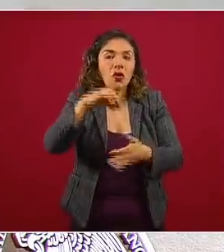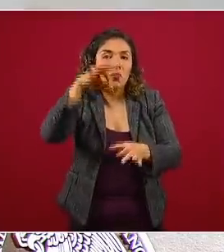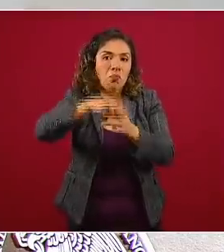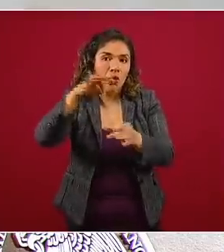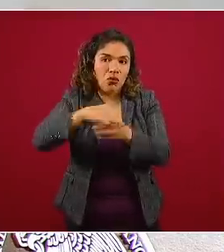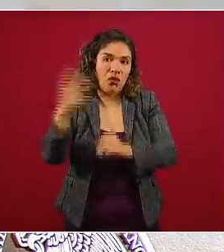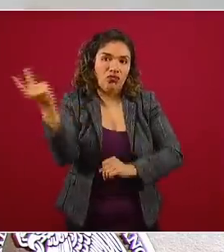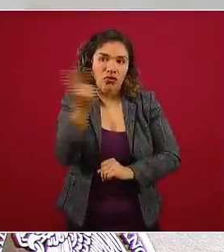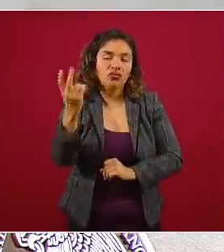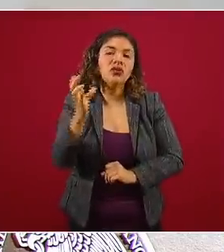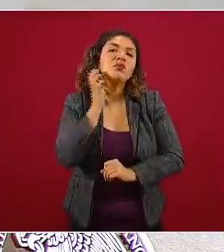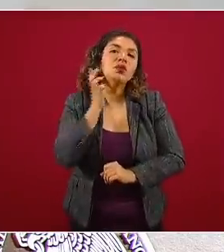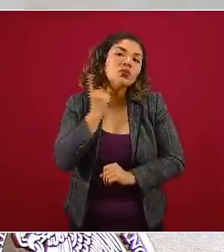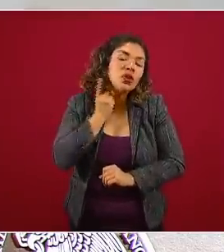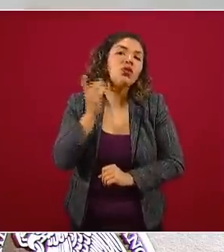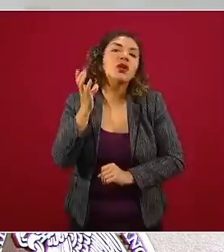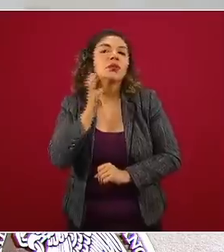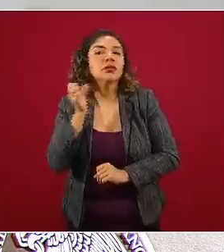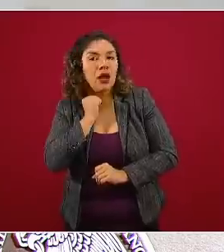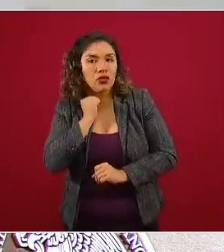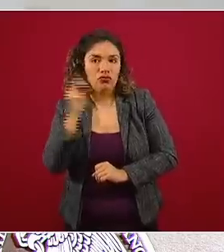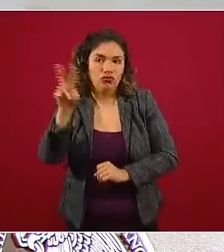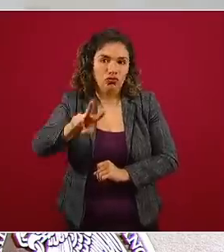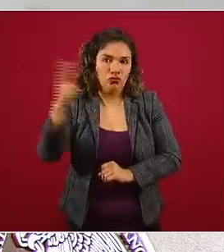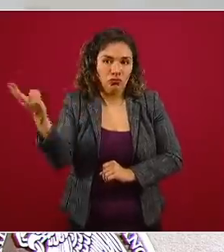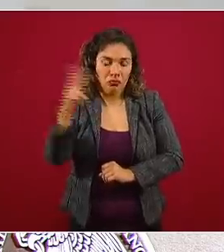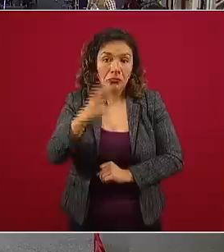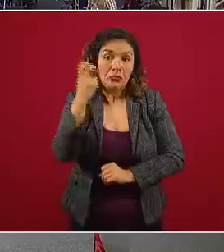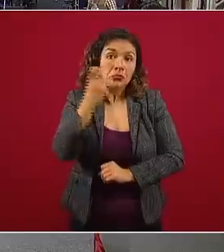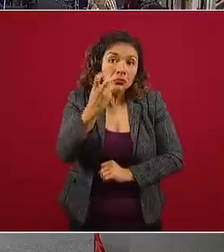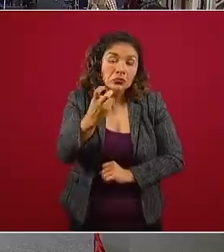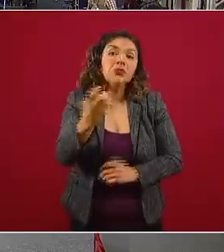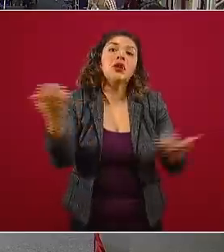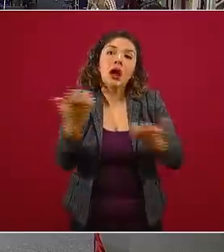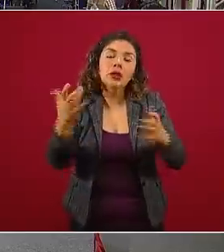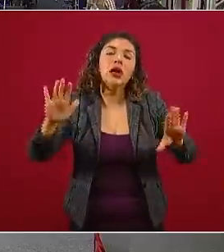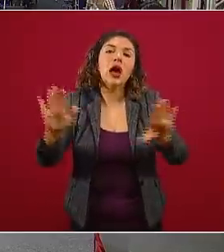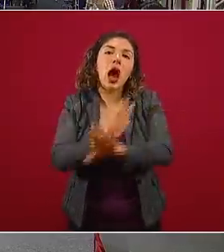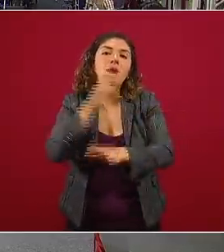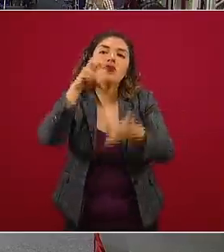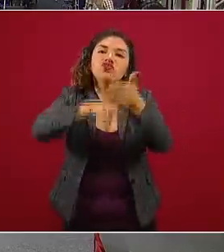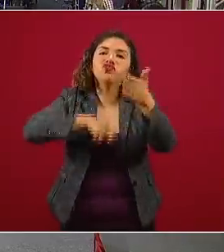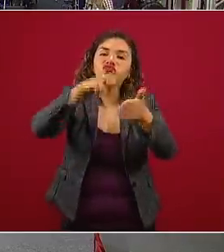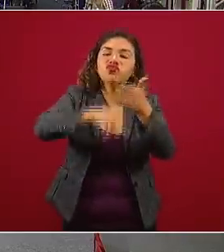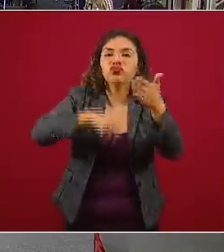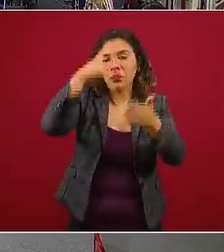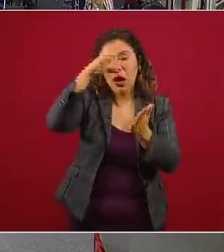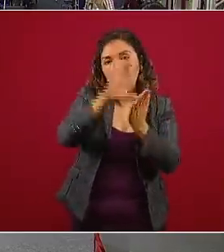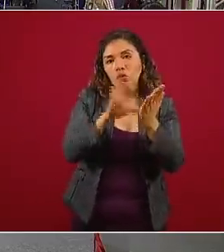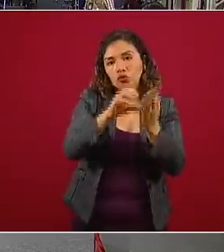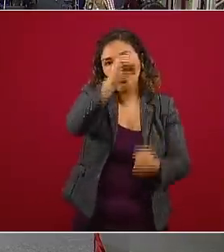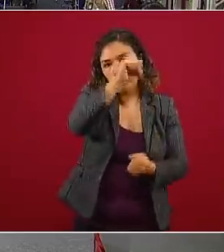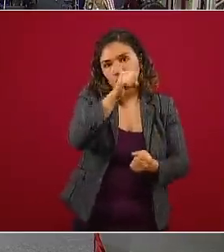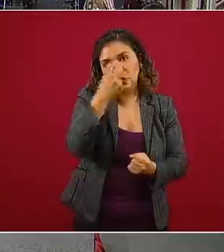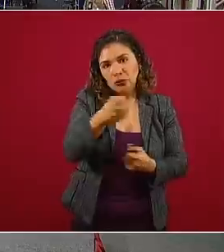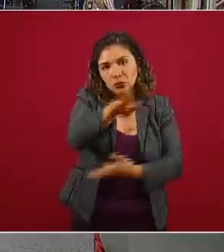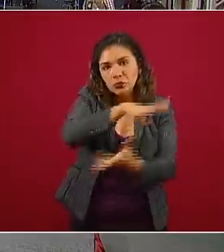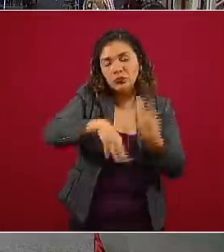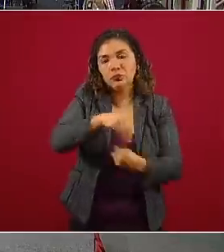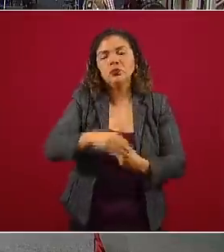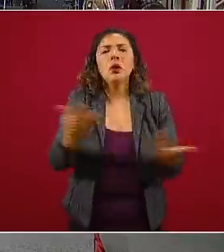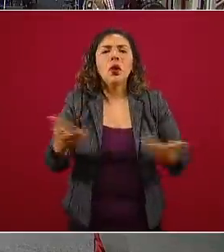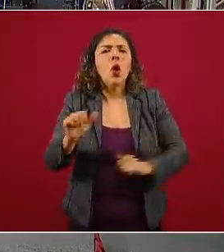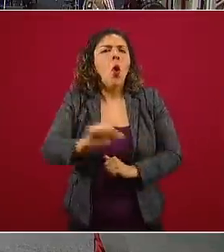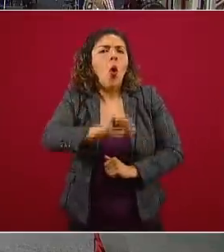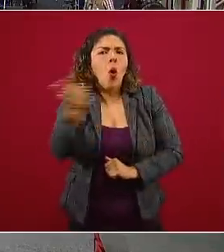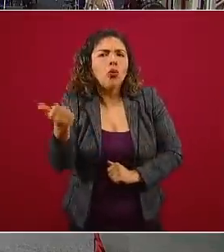cámaras lo cual va a llevar a esta reforma constitucional los demás